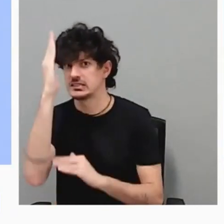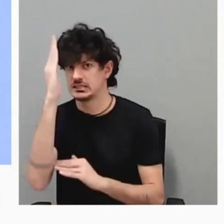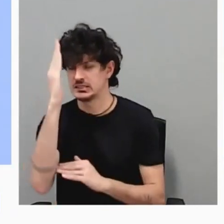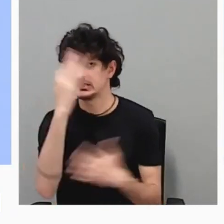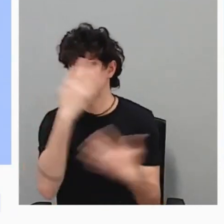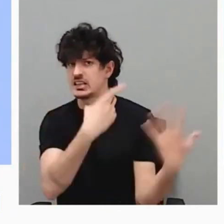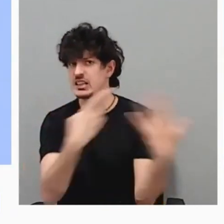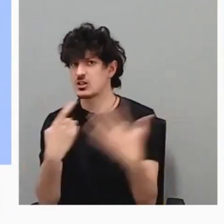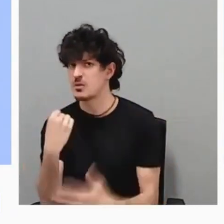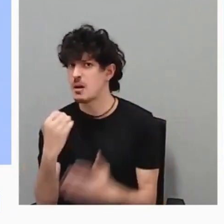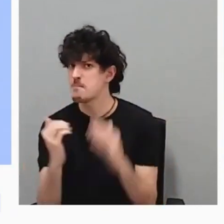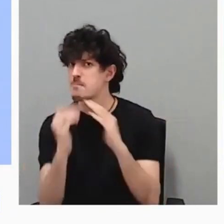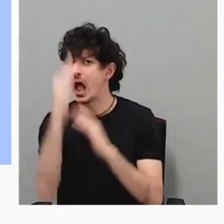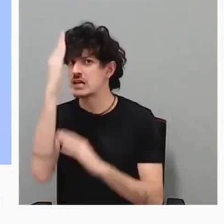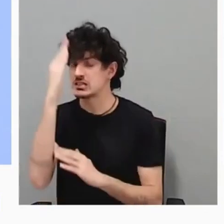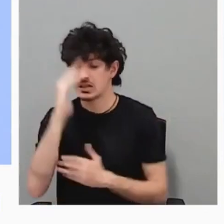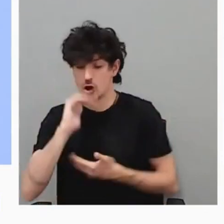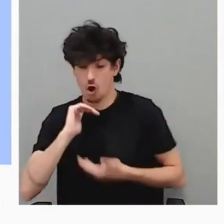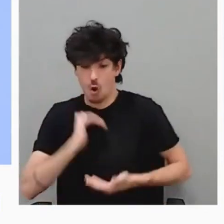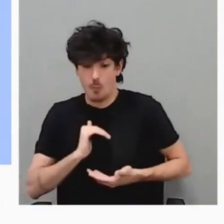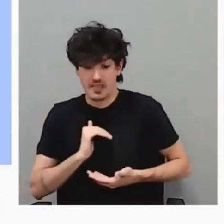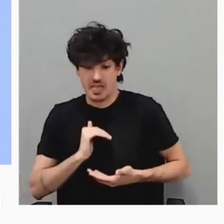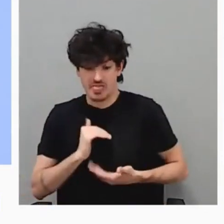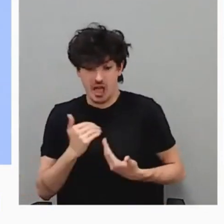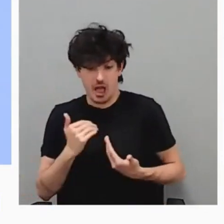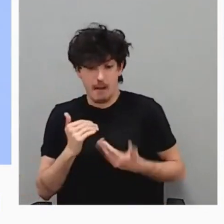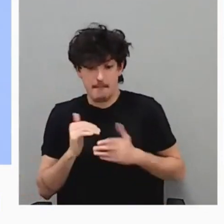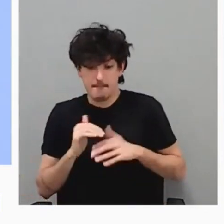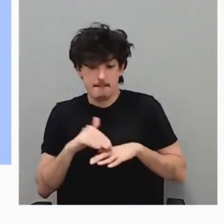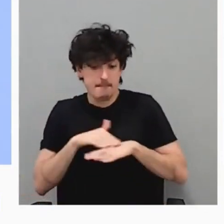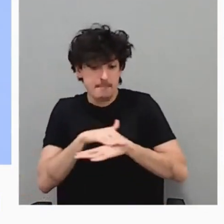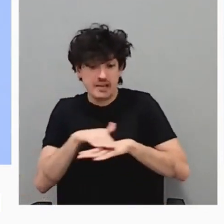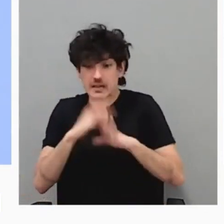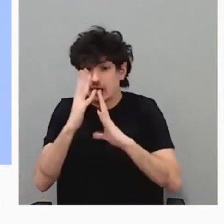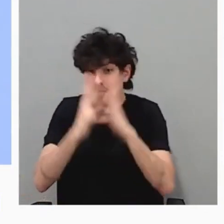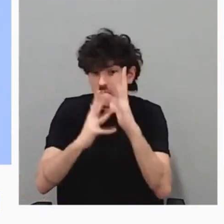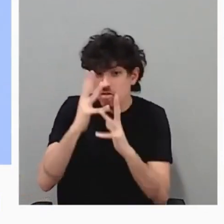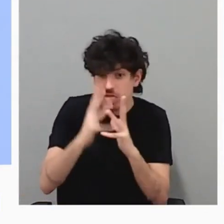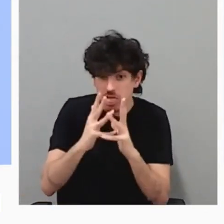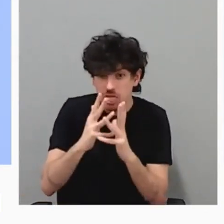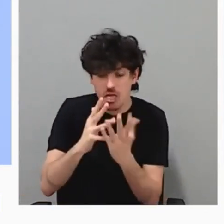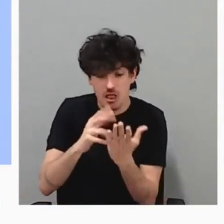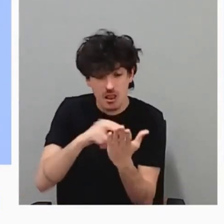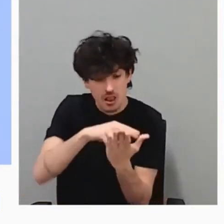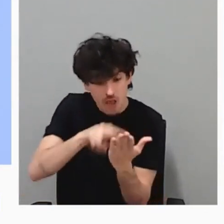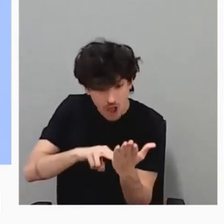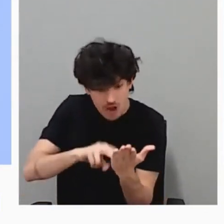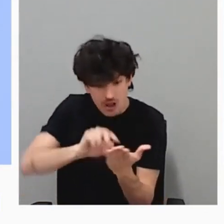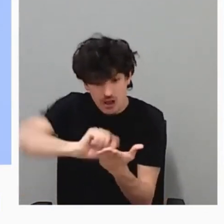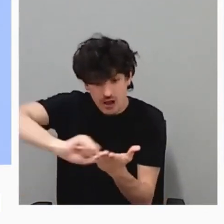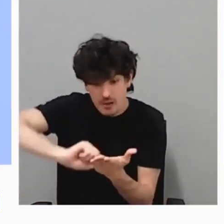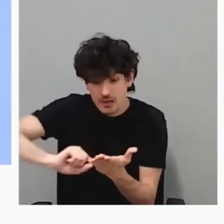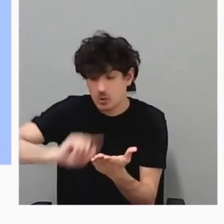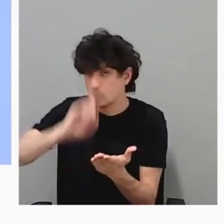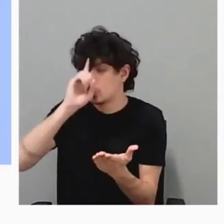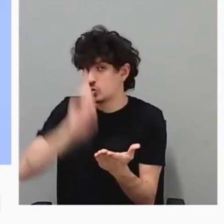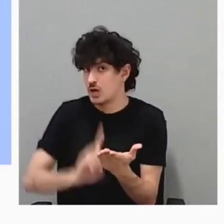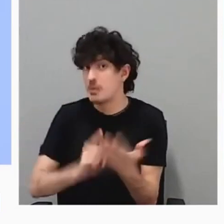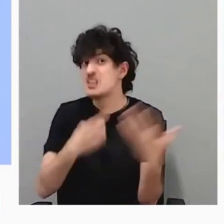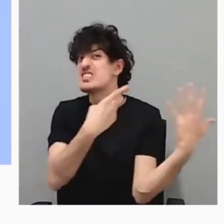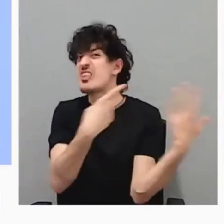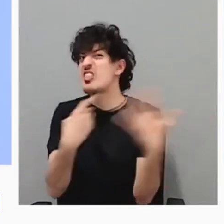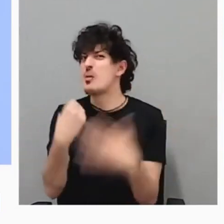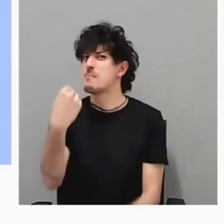tienen competencias básicas de aritmética y alfabetización. 600 millones, es que se dice pronto, ¿no?